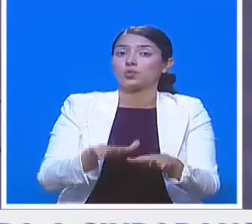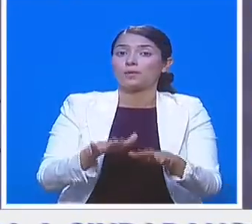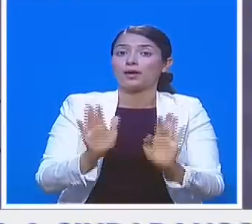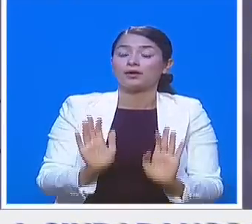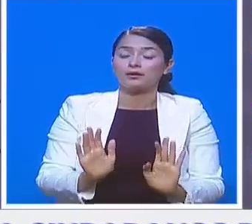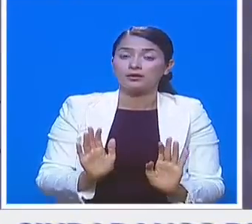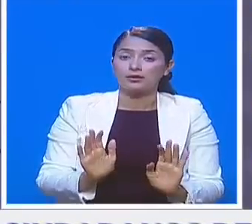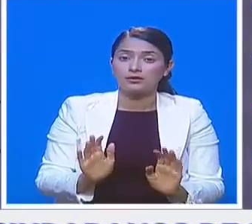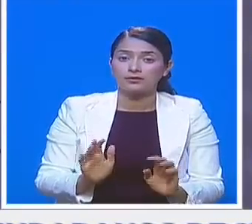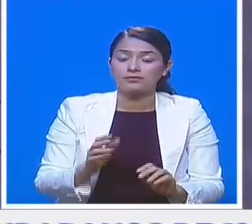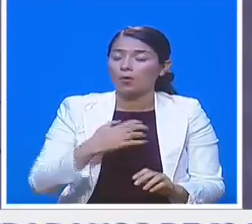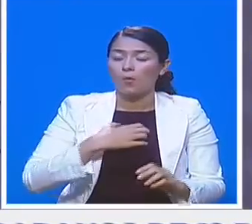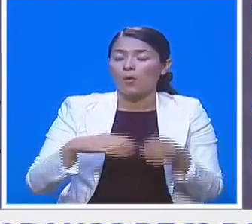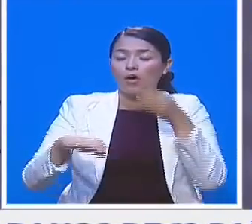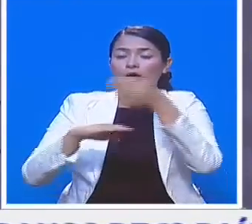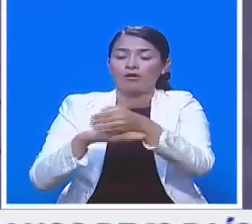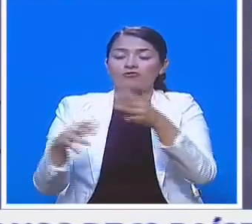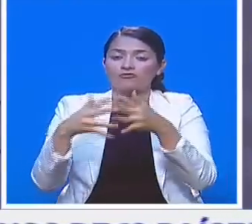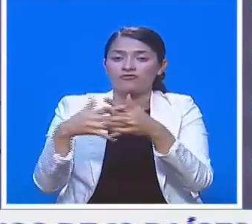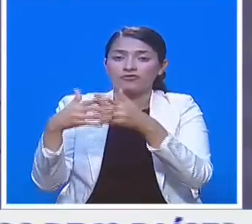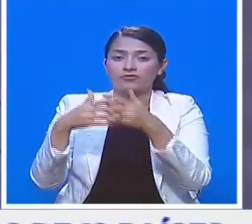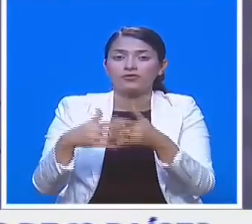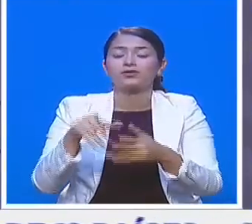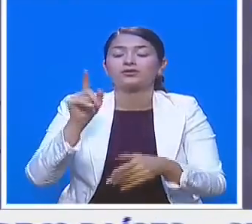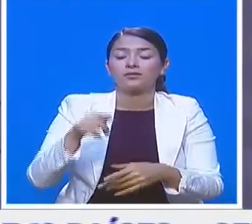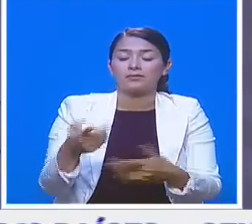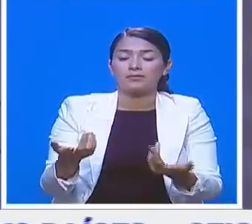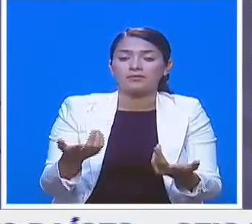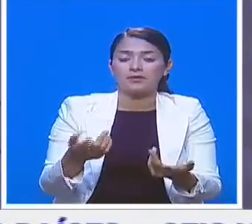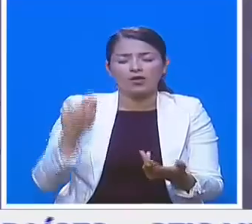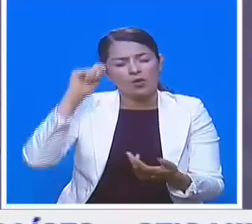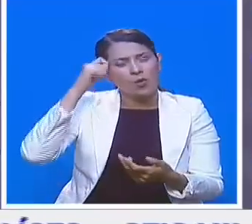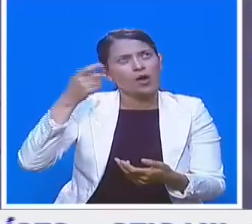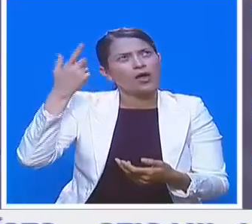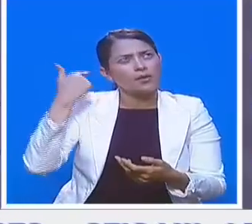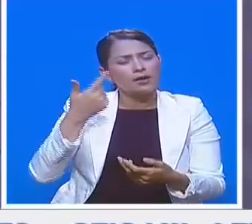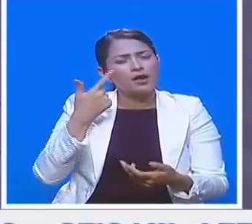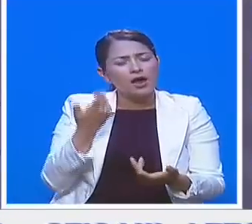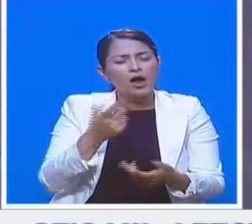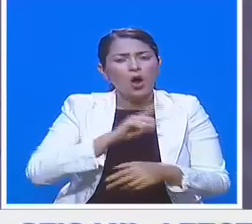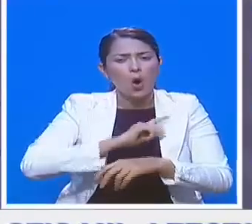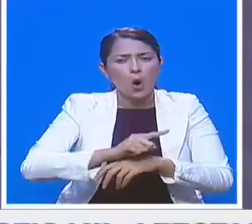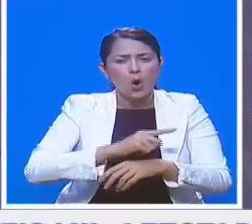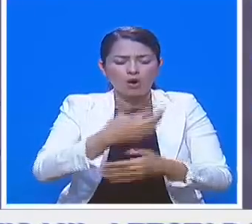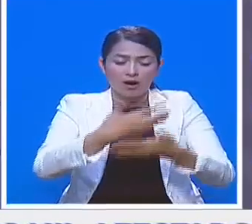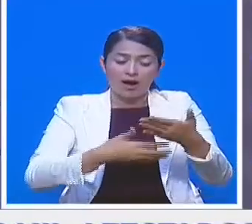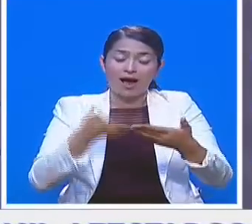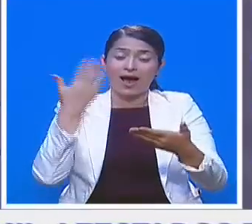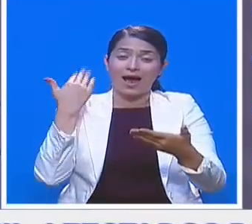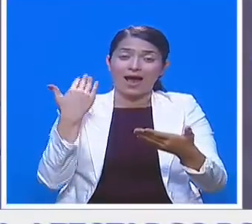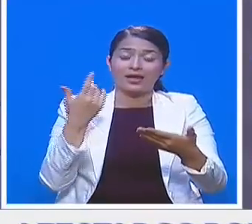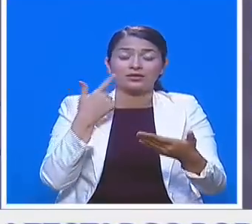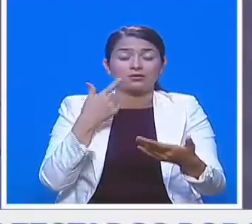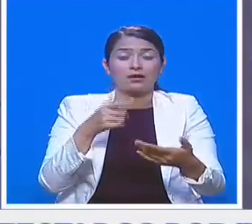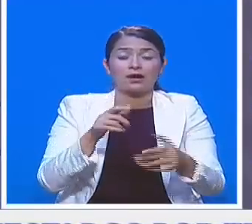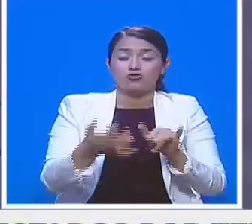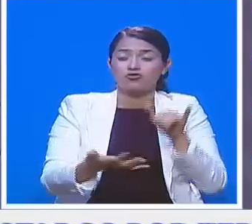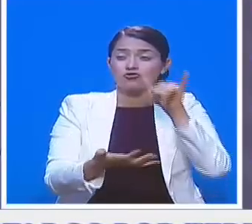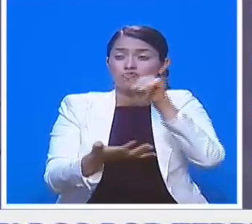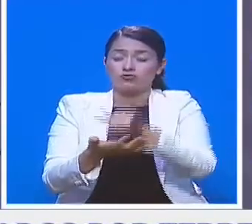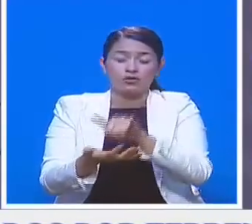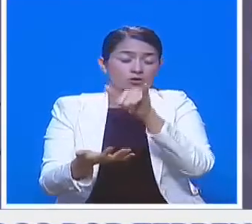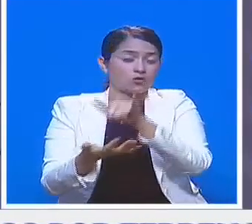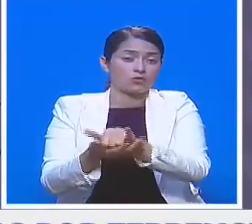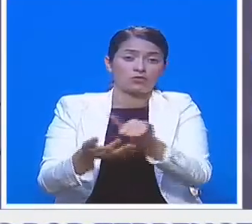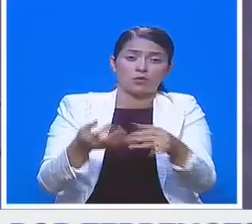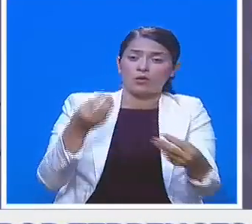indefinidamente el reasentamiento de refugiados sirios. Se recuerdan además que esta orden generó un caos considerable en aeropuertos y fue objeto